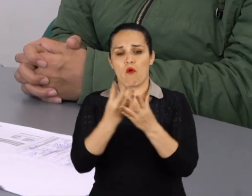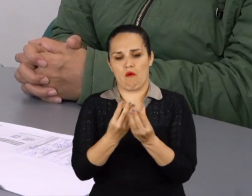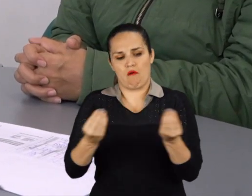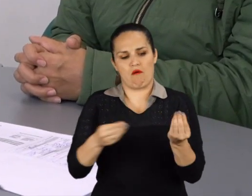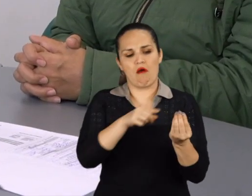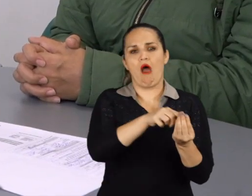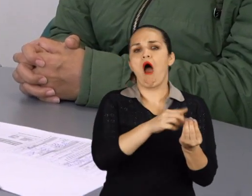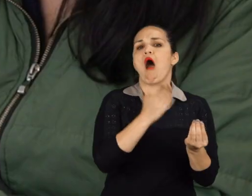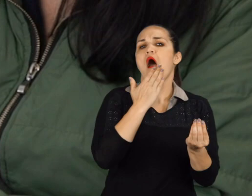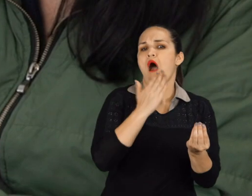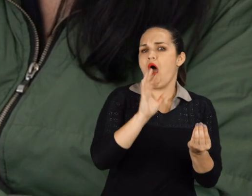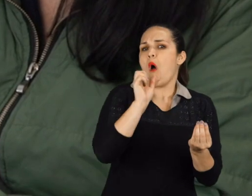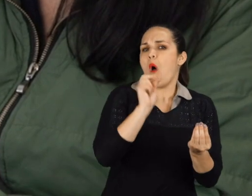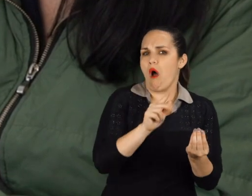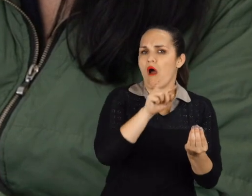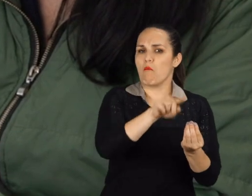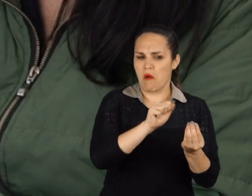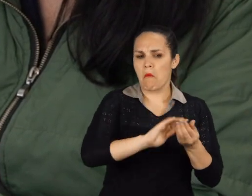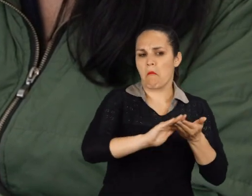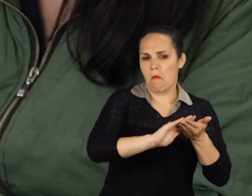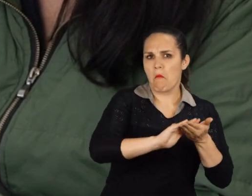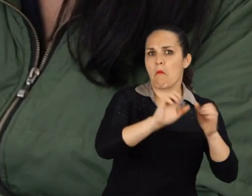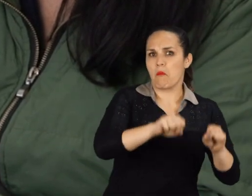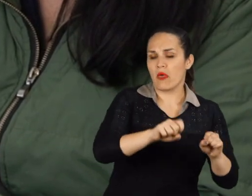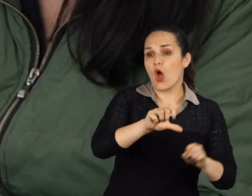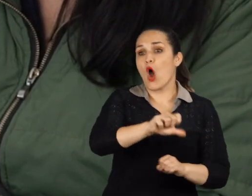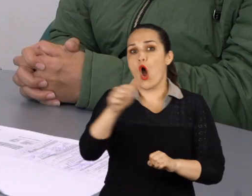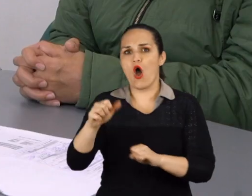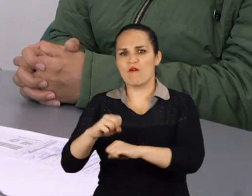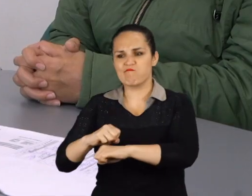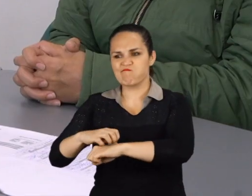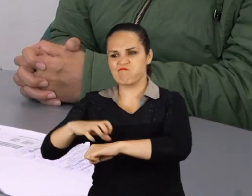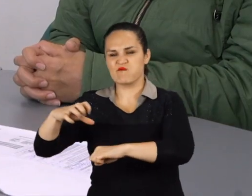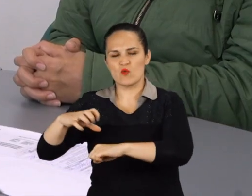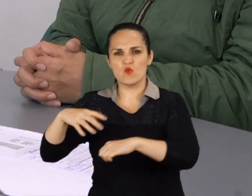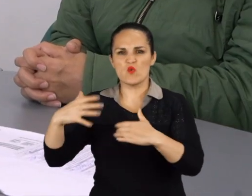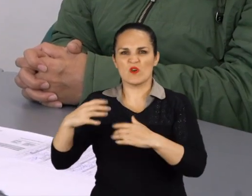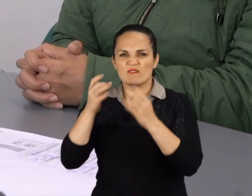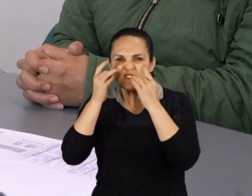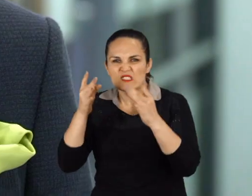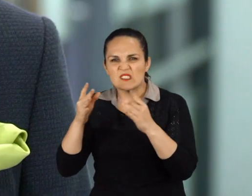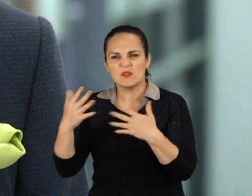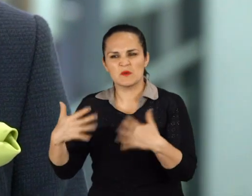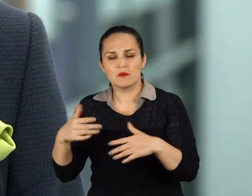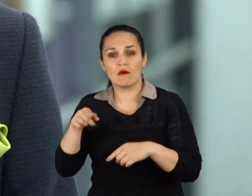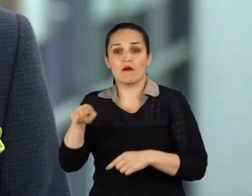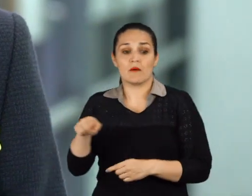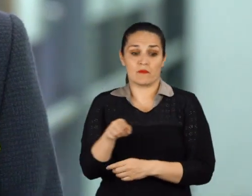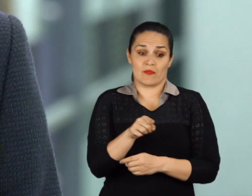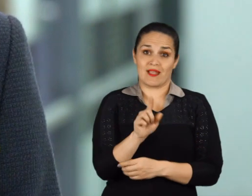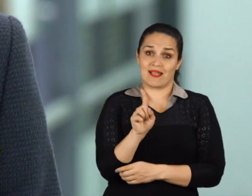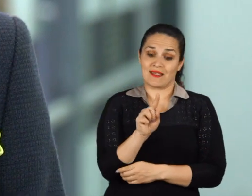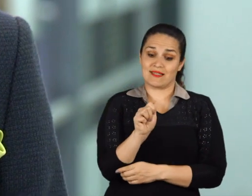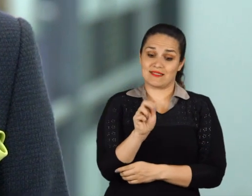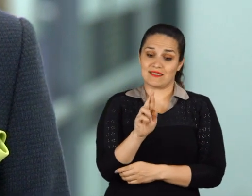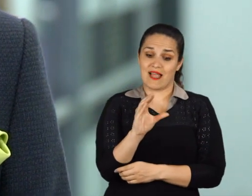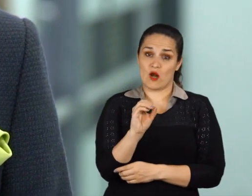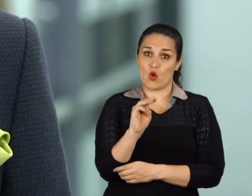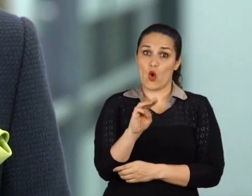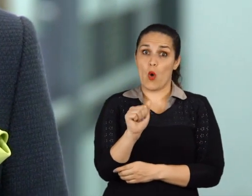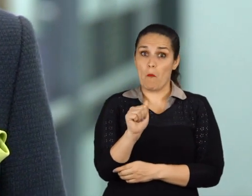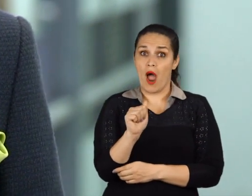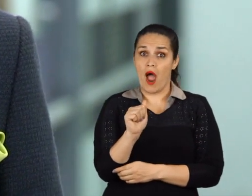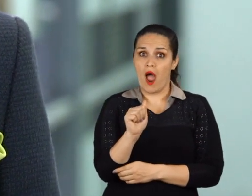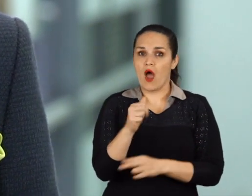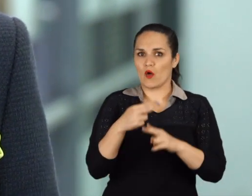tumores malignos. Entre los tumores malignos primarios de hueso hay tumores como el osteosarcoma, por ejemplo, el sarcoma de Ewing, que